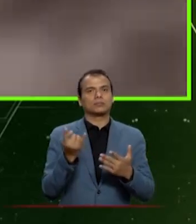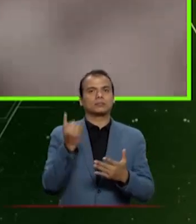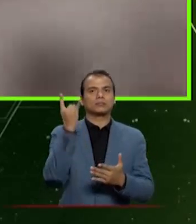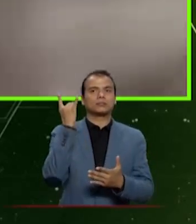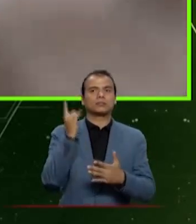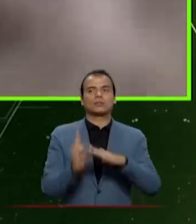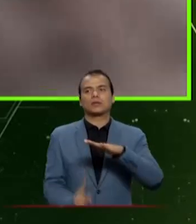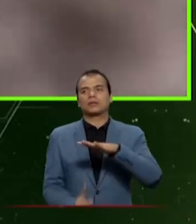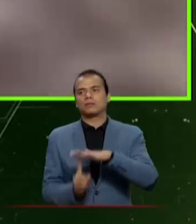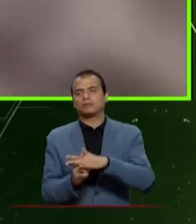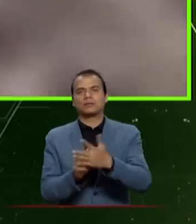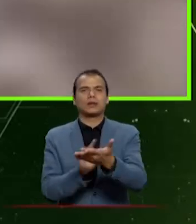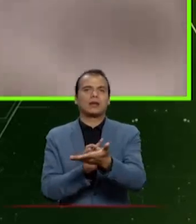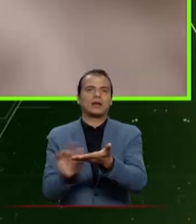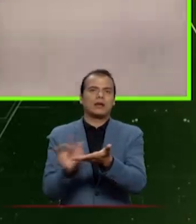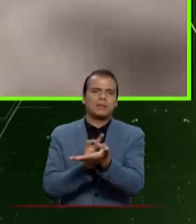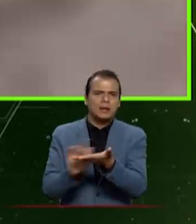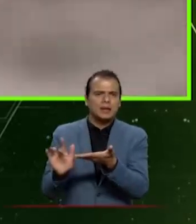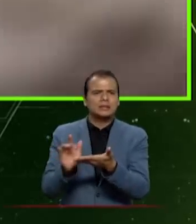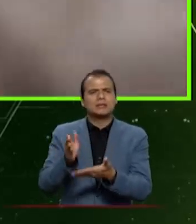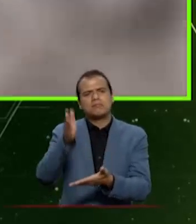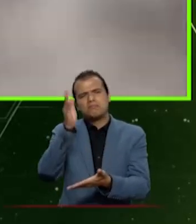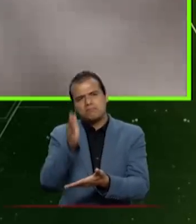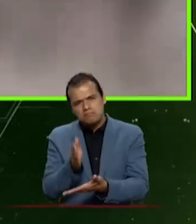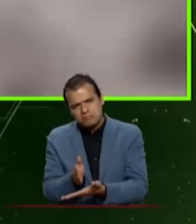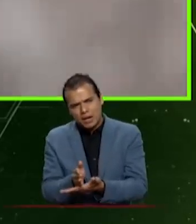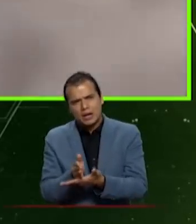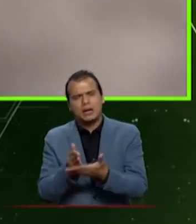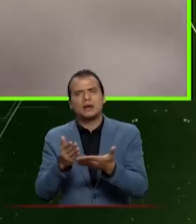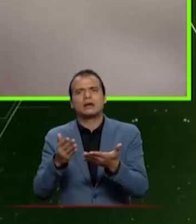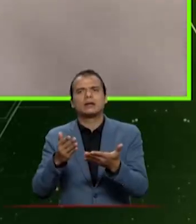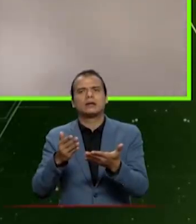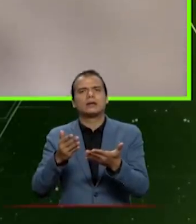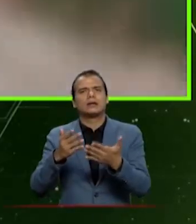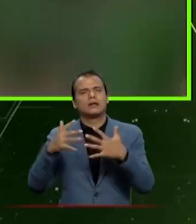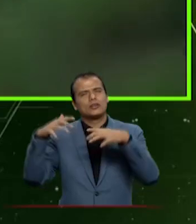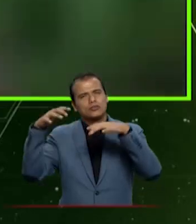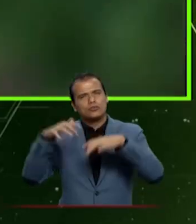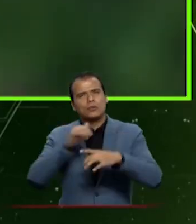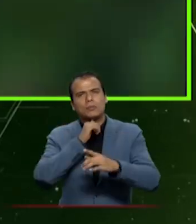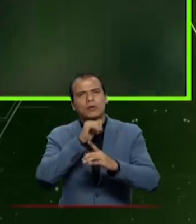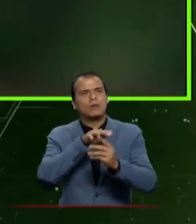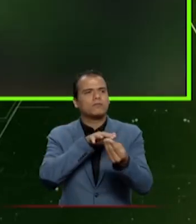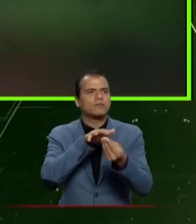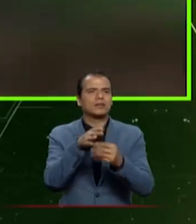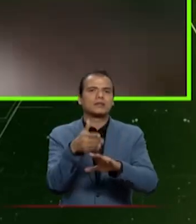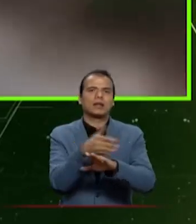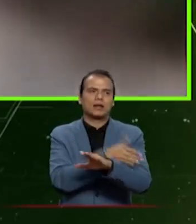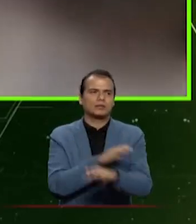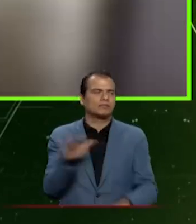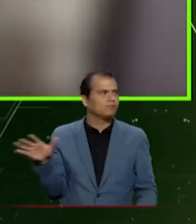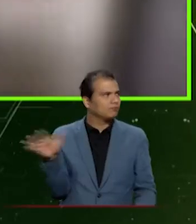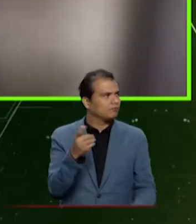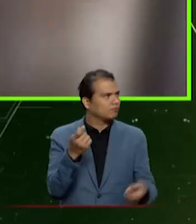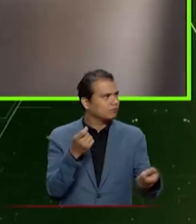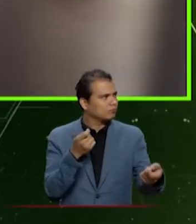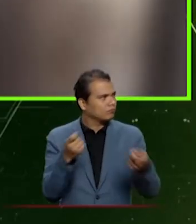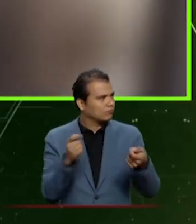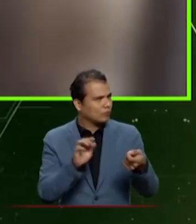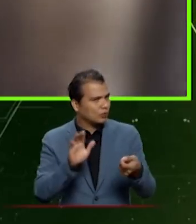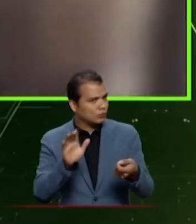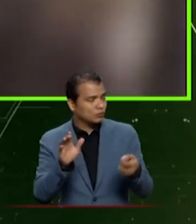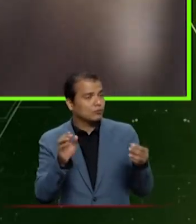asociados a afectaciones por fenómenos hidroclimatologico ingeniero usted lo acaba de nombrar y además se viene hablando del